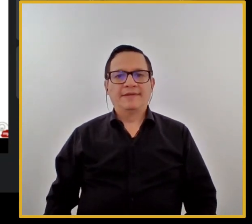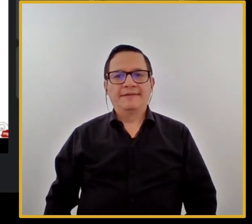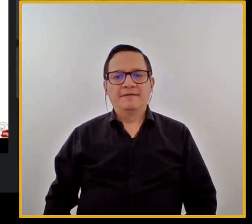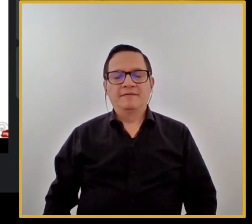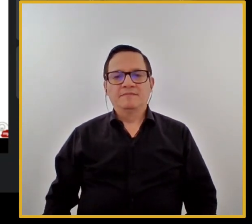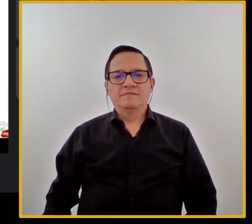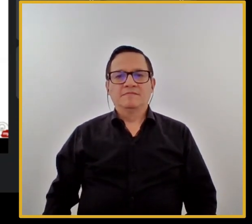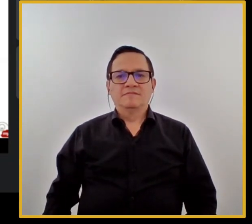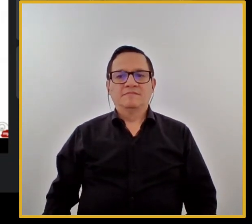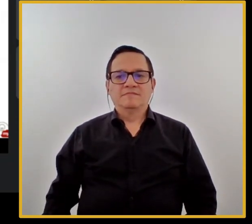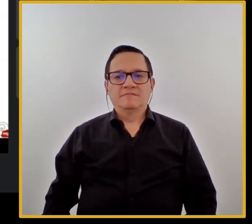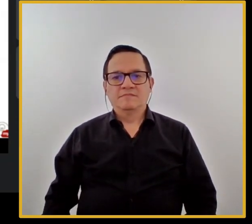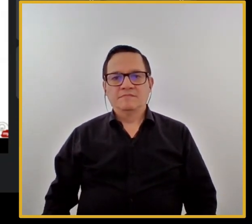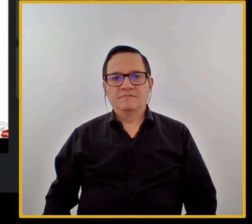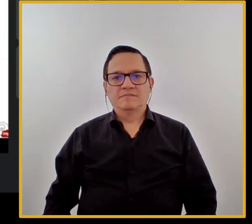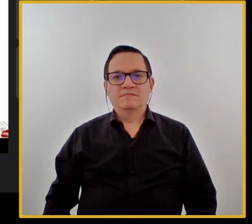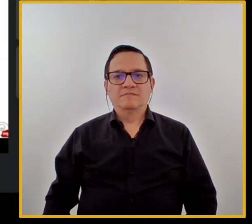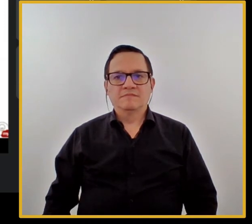natural.